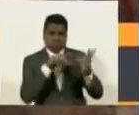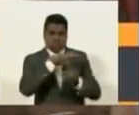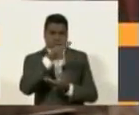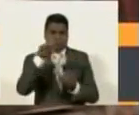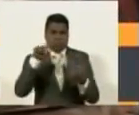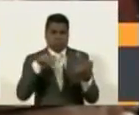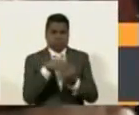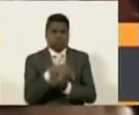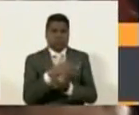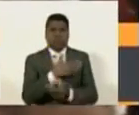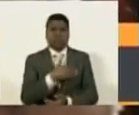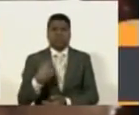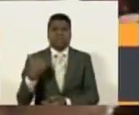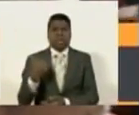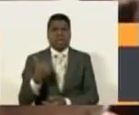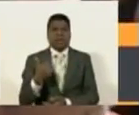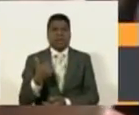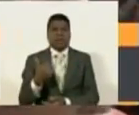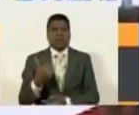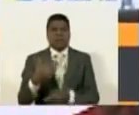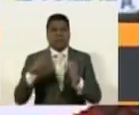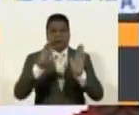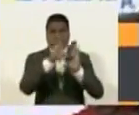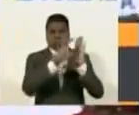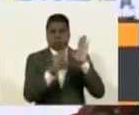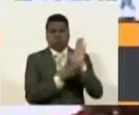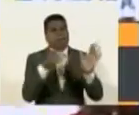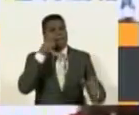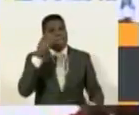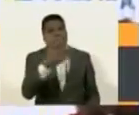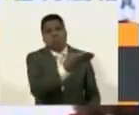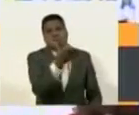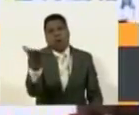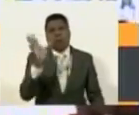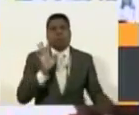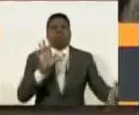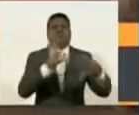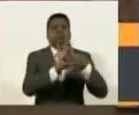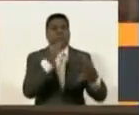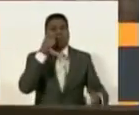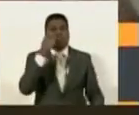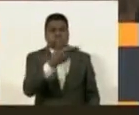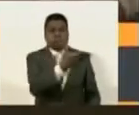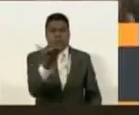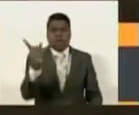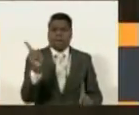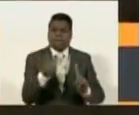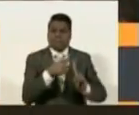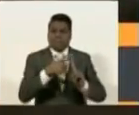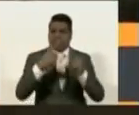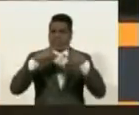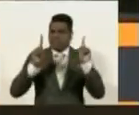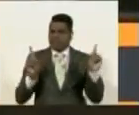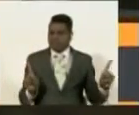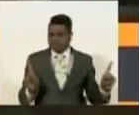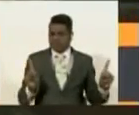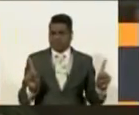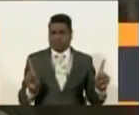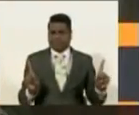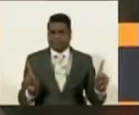quiere una constituyente del pueblo. Para el pueblo y con el pueblo. Primera diferencia ética.